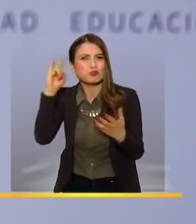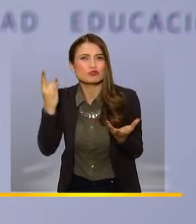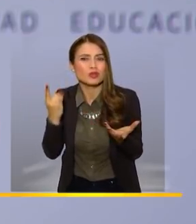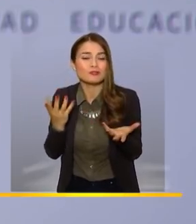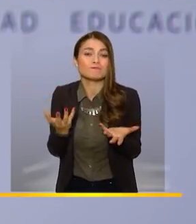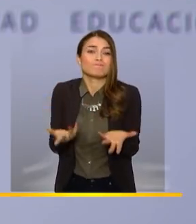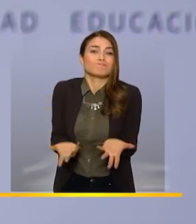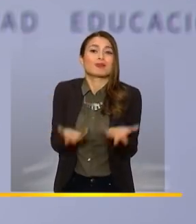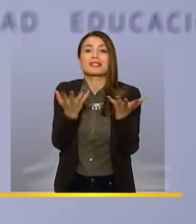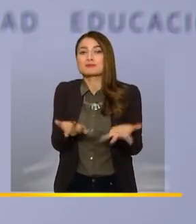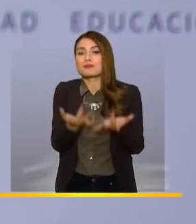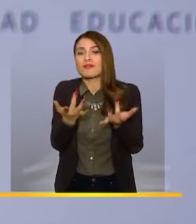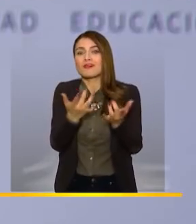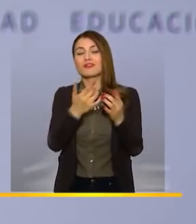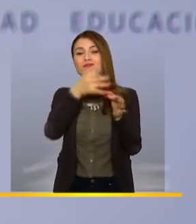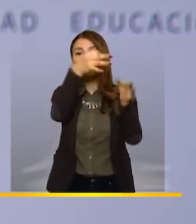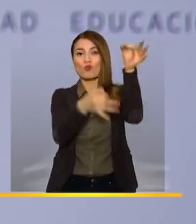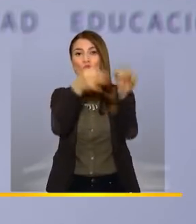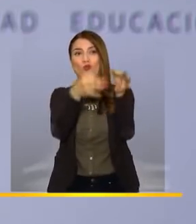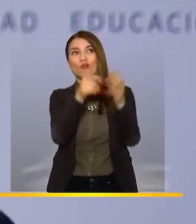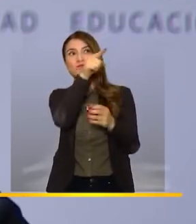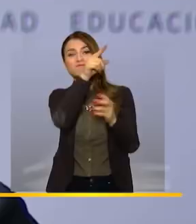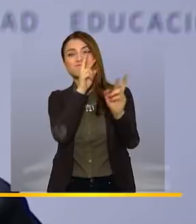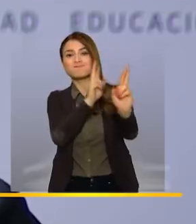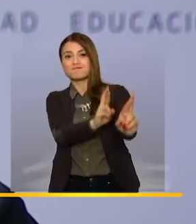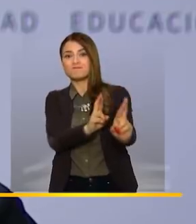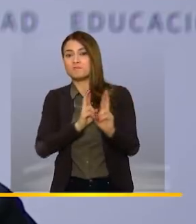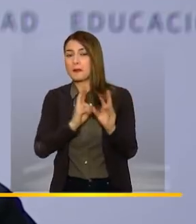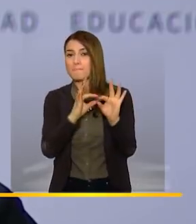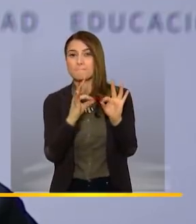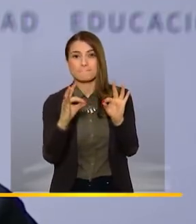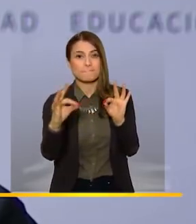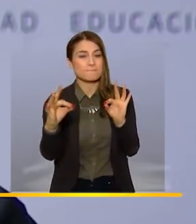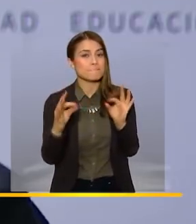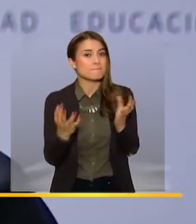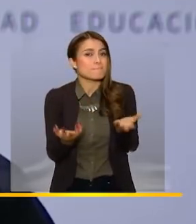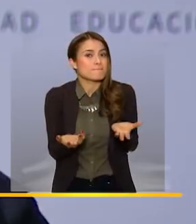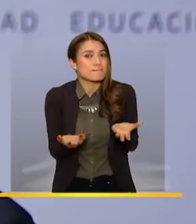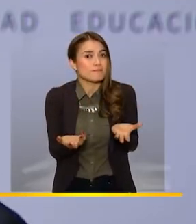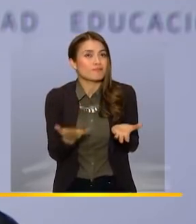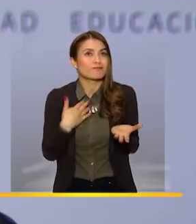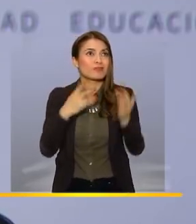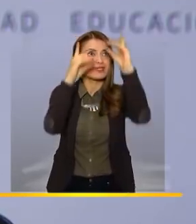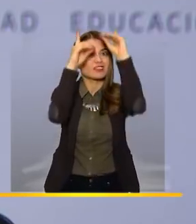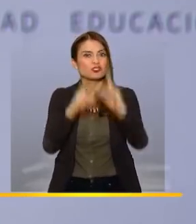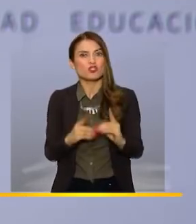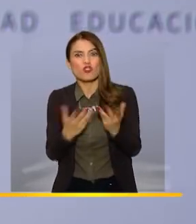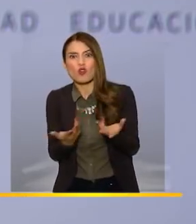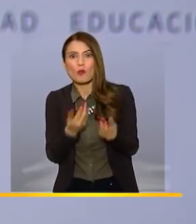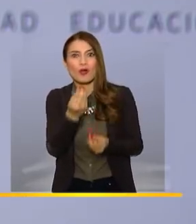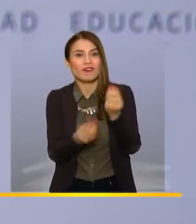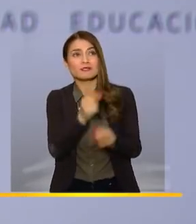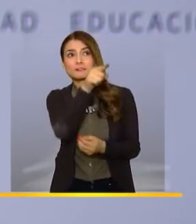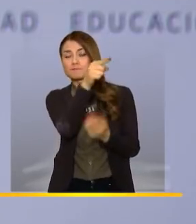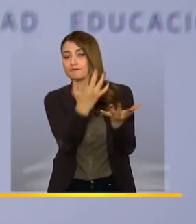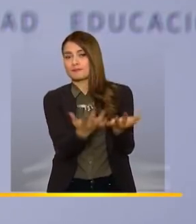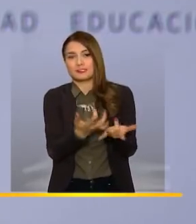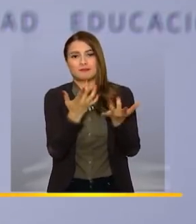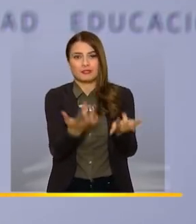Pero el tribunal aún no se pronuncia sobre esta pretensión, estas medidas